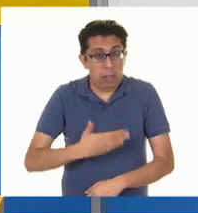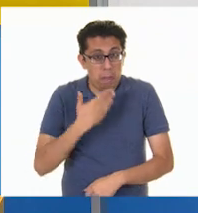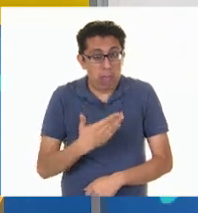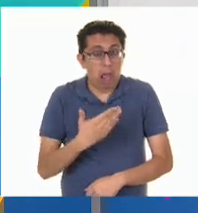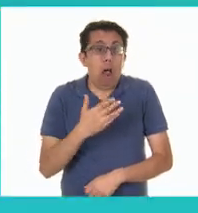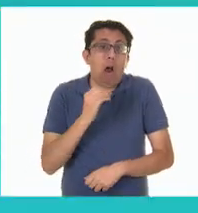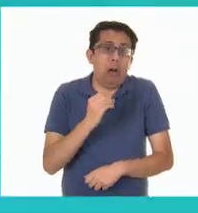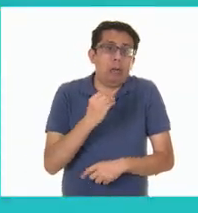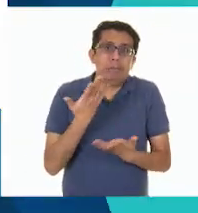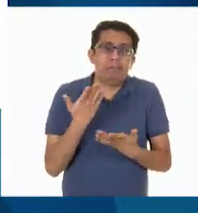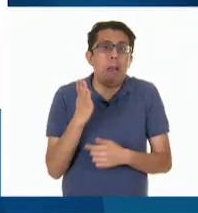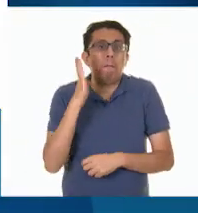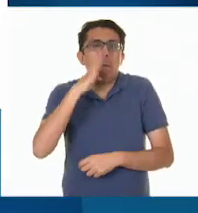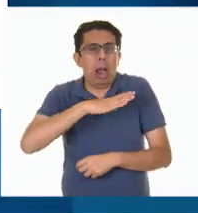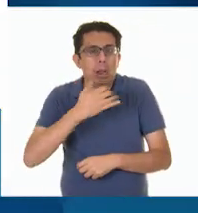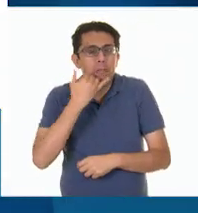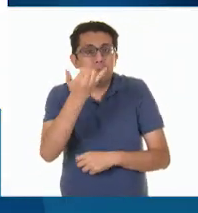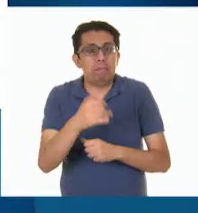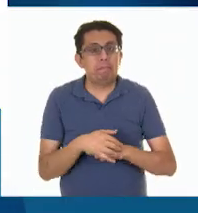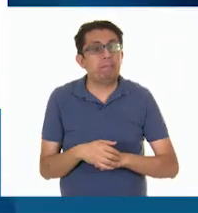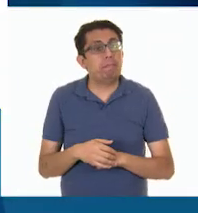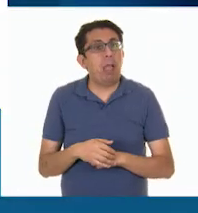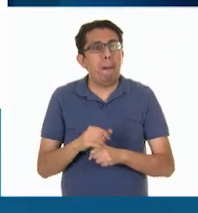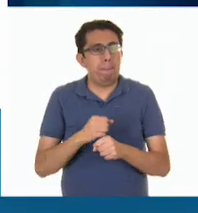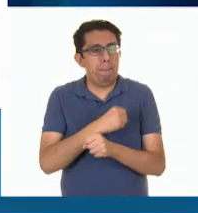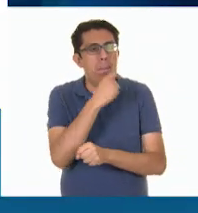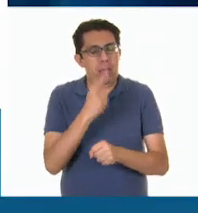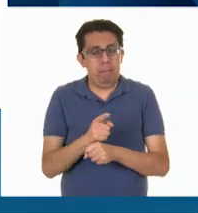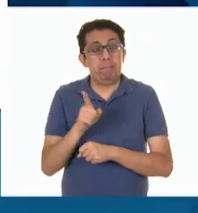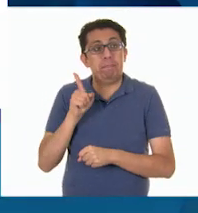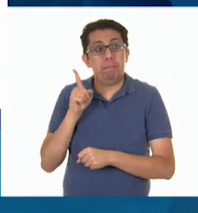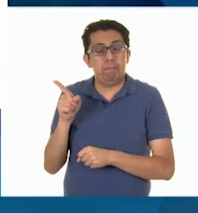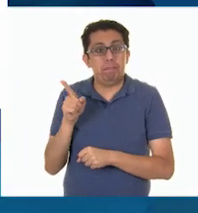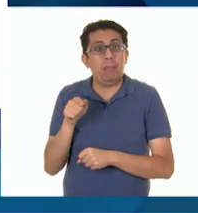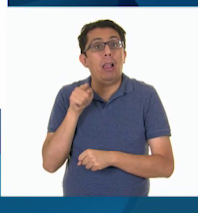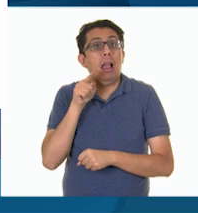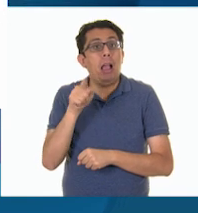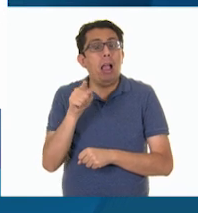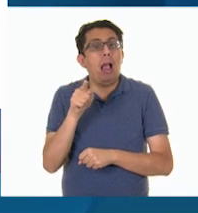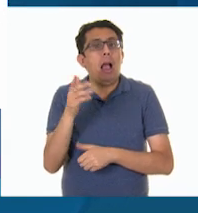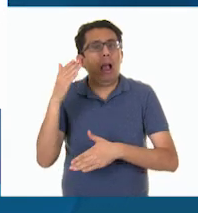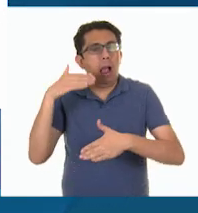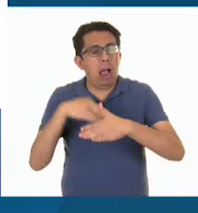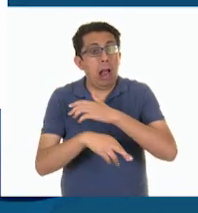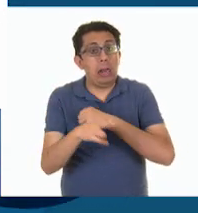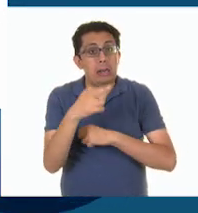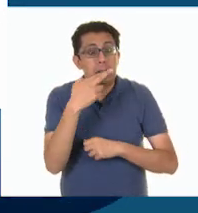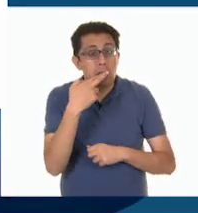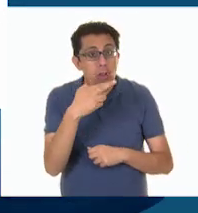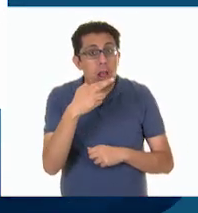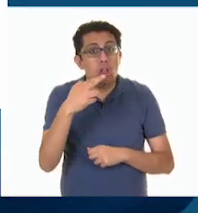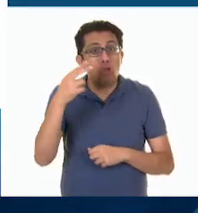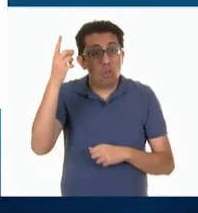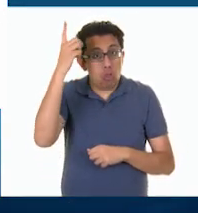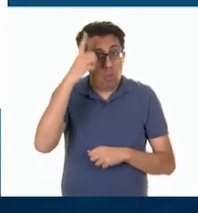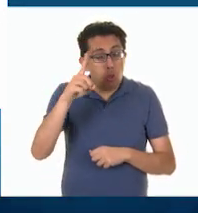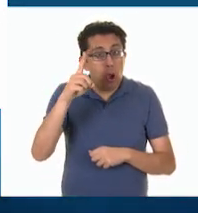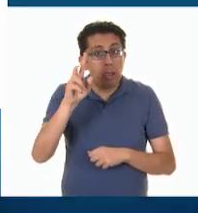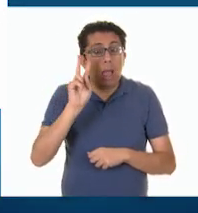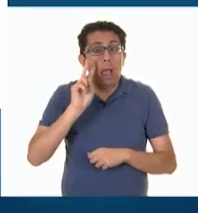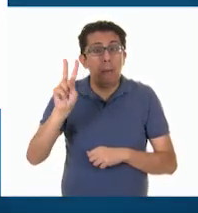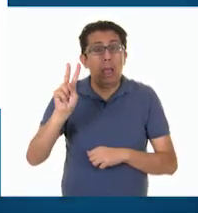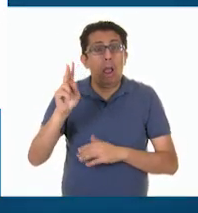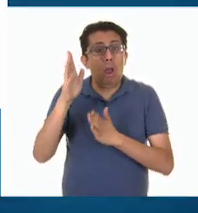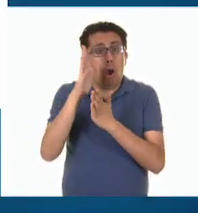no. Muy bien. La primera es, al llegar a su fonda, la dueña del lugar encuentra una hoja en la puerta